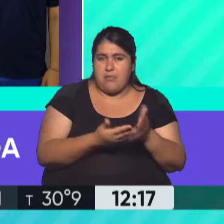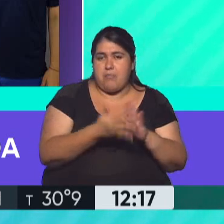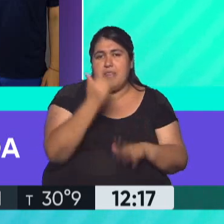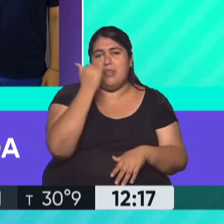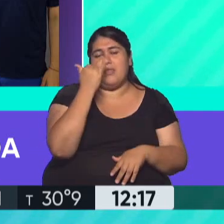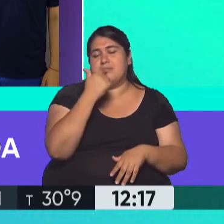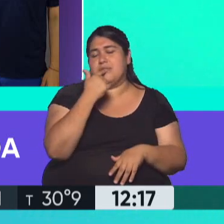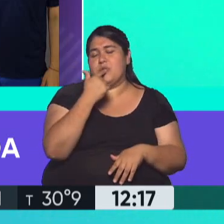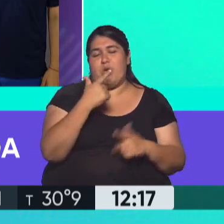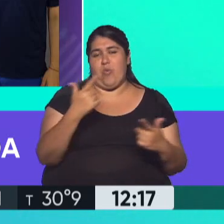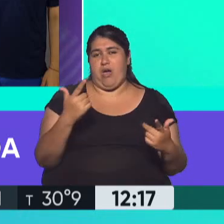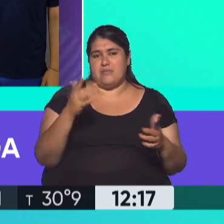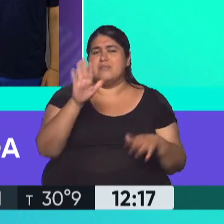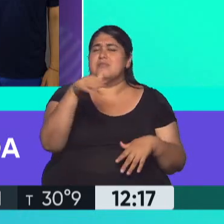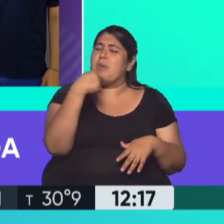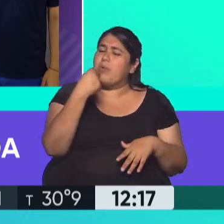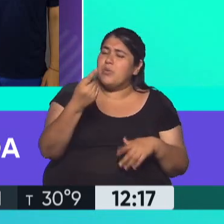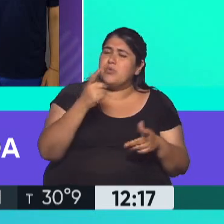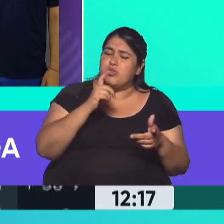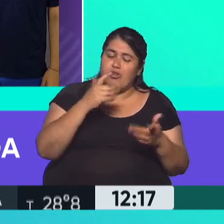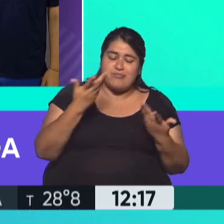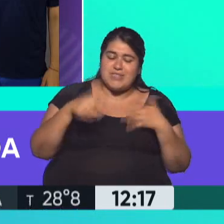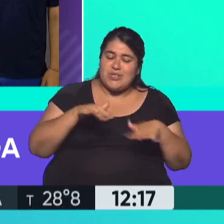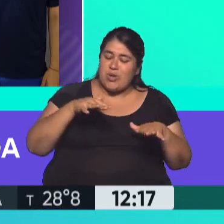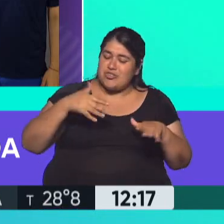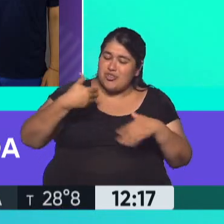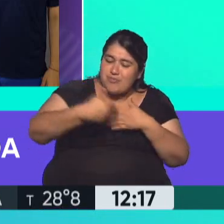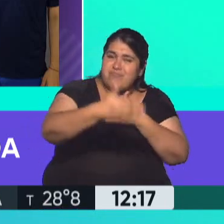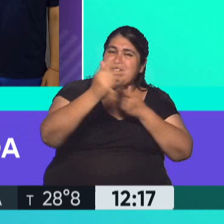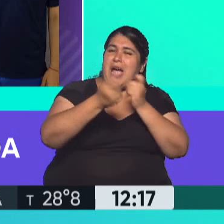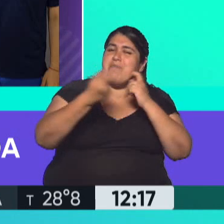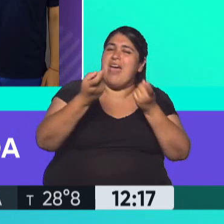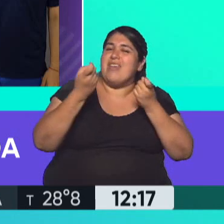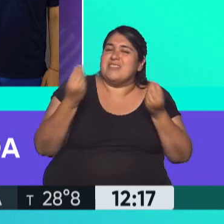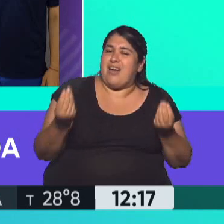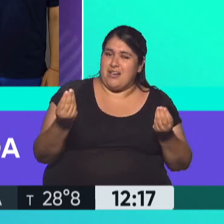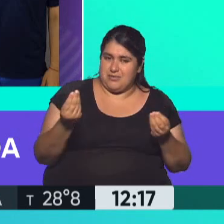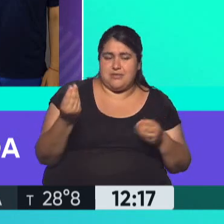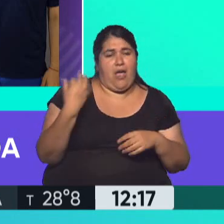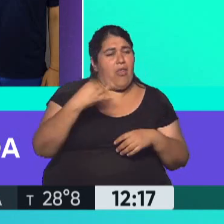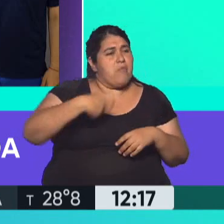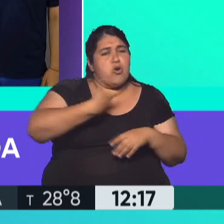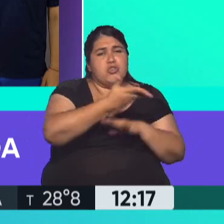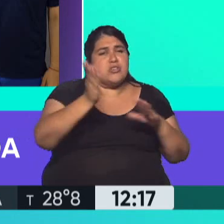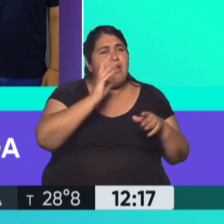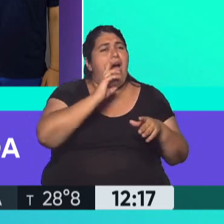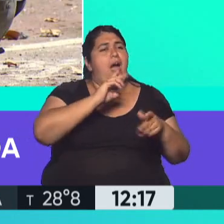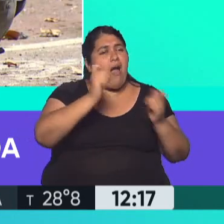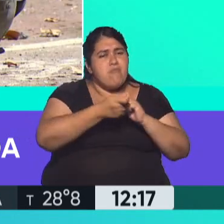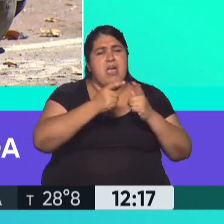pasado. ¿Qué hay que cambiar definitivamente para que esto no vuelva a suceder? Definitivamente hay que cambiar el cuidado social, hay que cambiar la